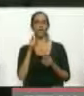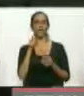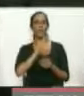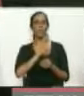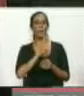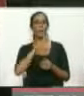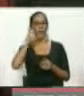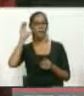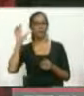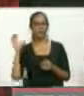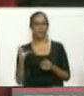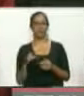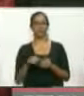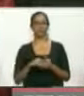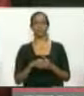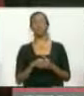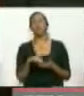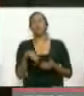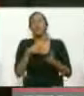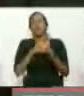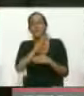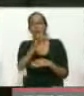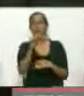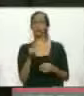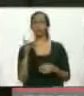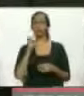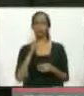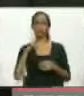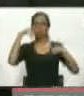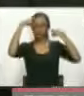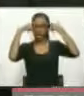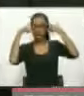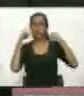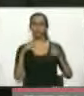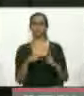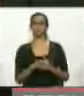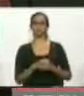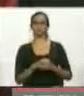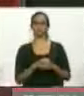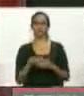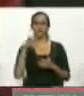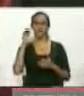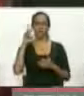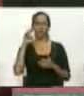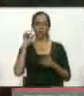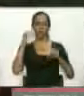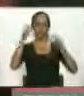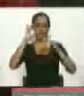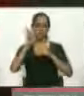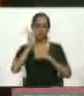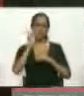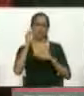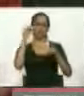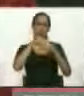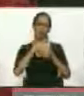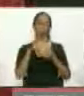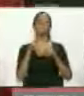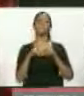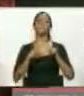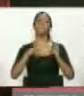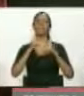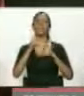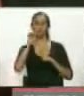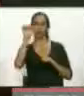dejó se llama de mercosur y podía viajar e inclusive chávez convención morales que bolivia estuviese en el control después que hicieron